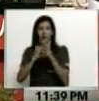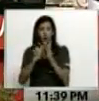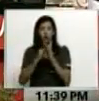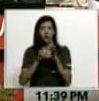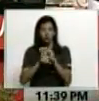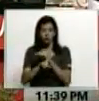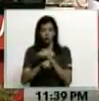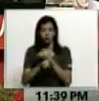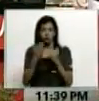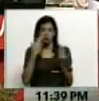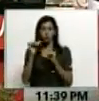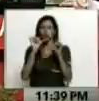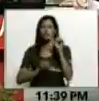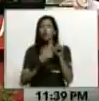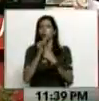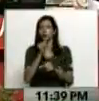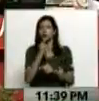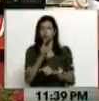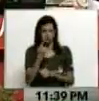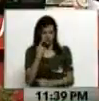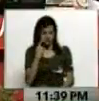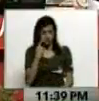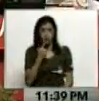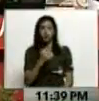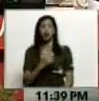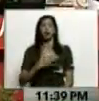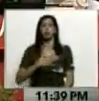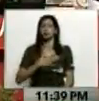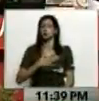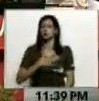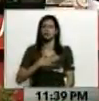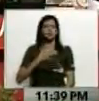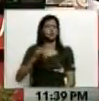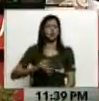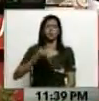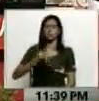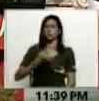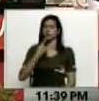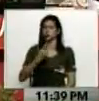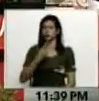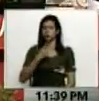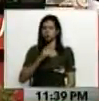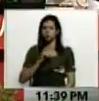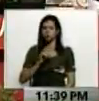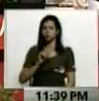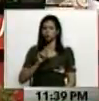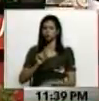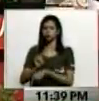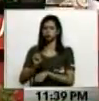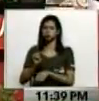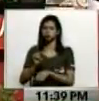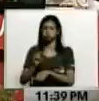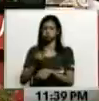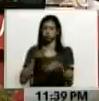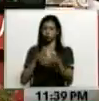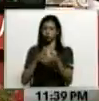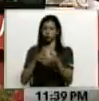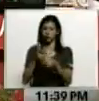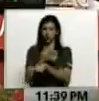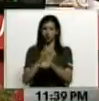total Miren esta nota para los que dicen no porque ellos dicen Nosotros siempre hemos criticado a a los gobiernos y a los